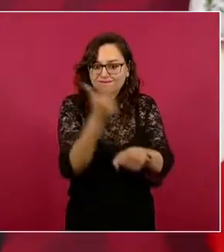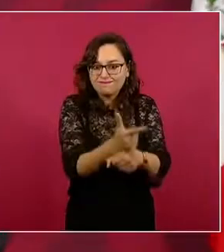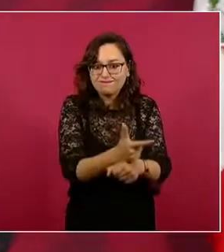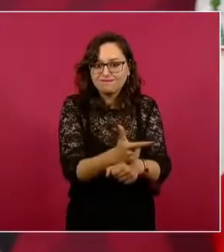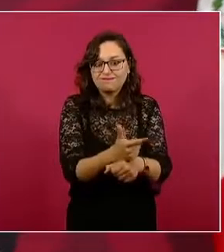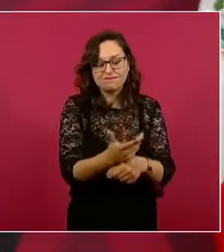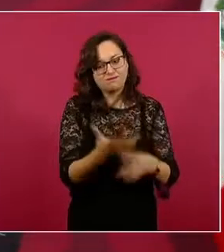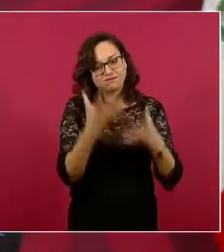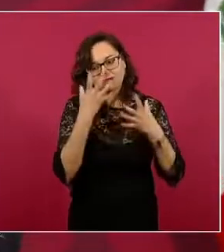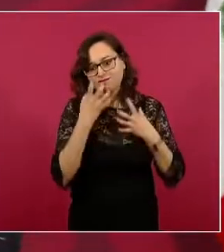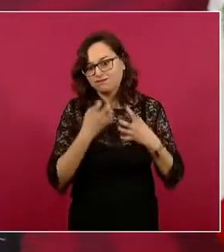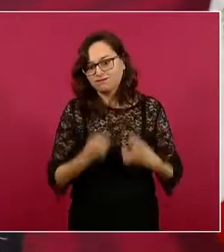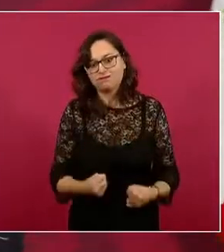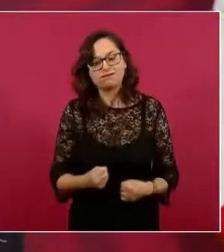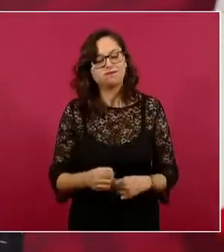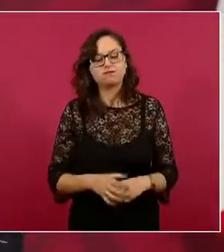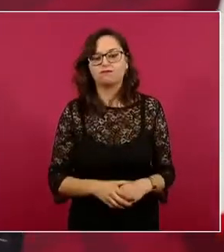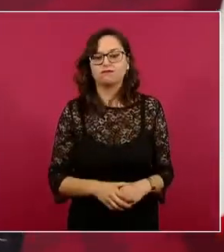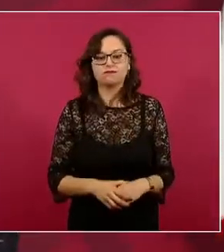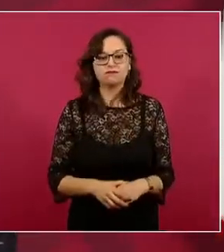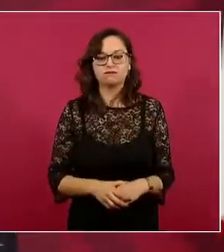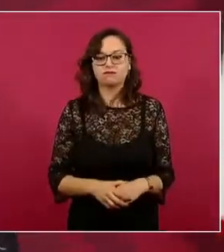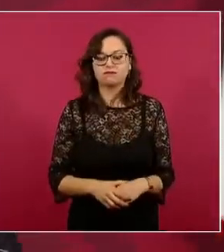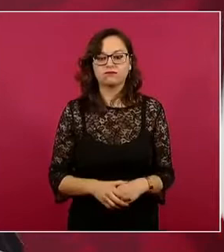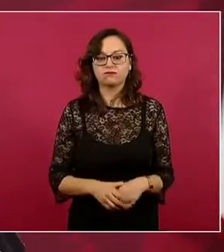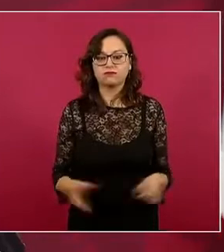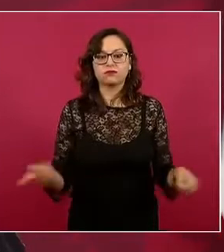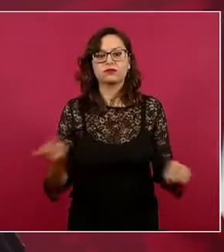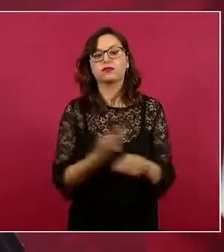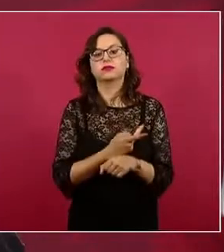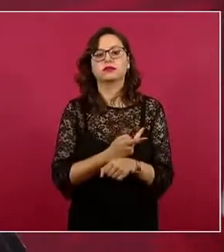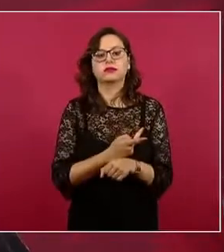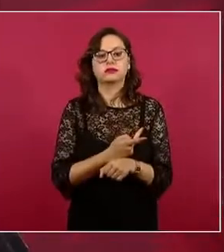la privatización de